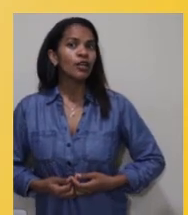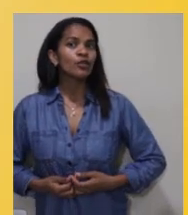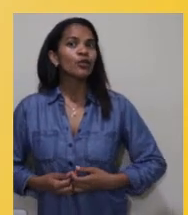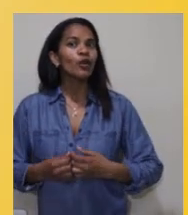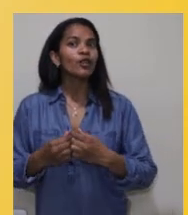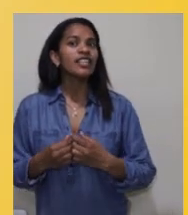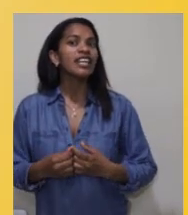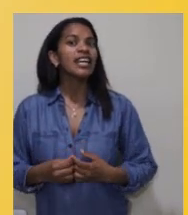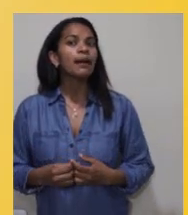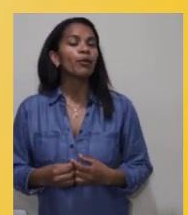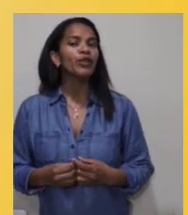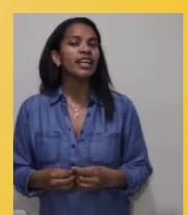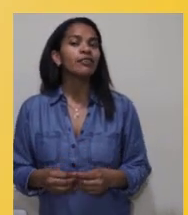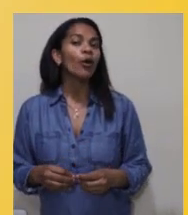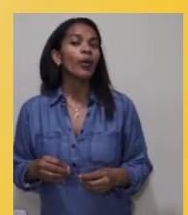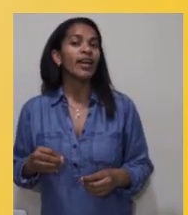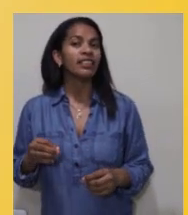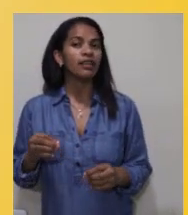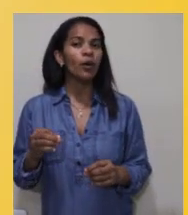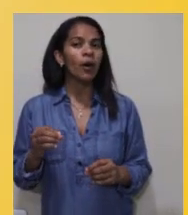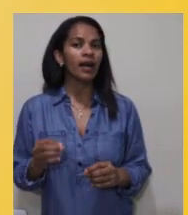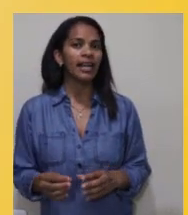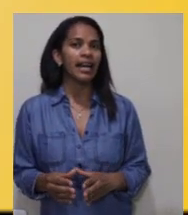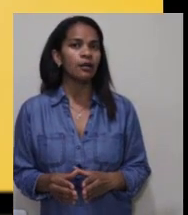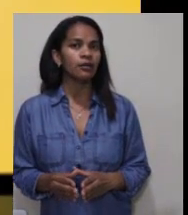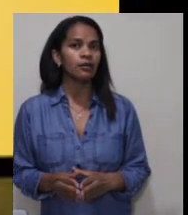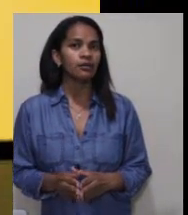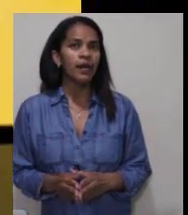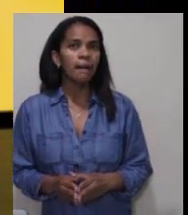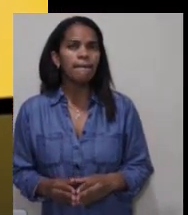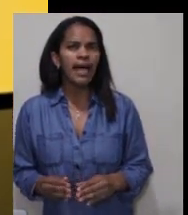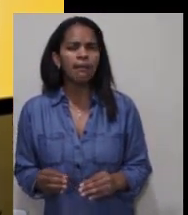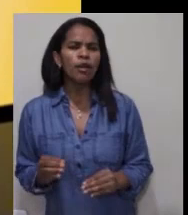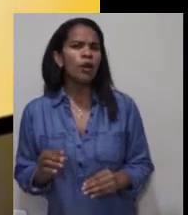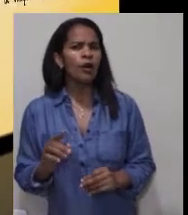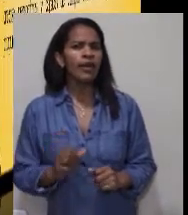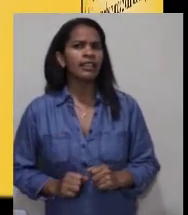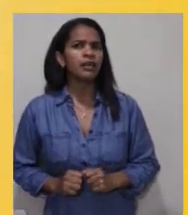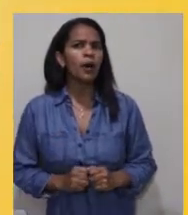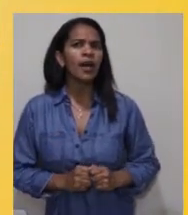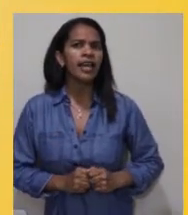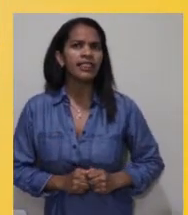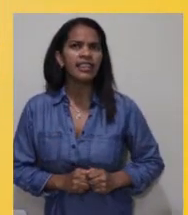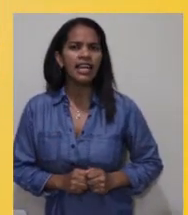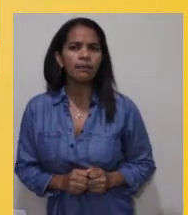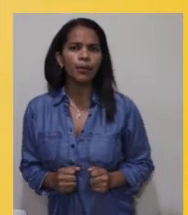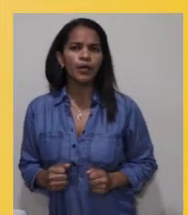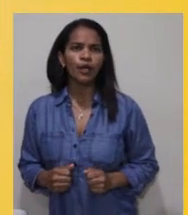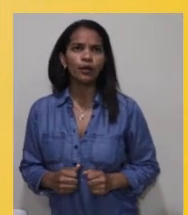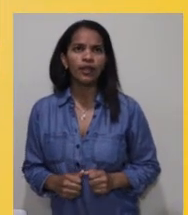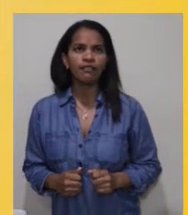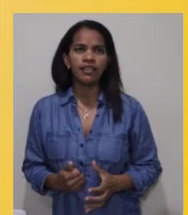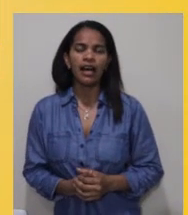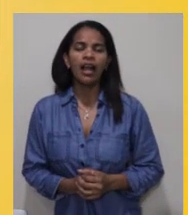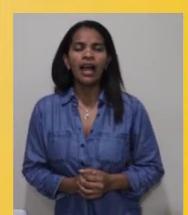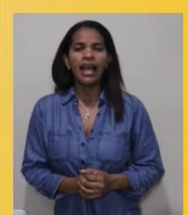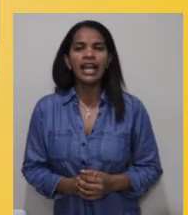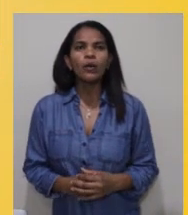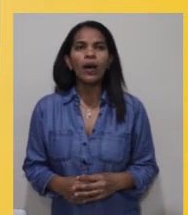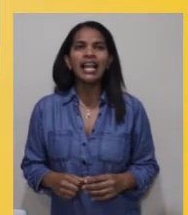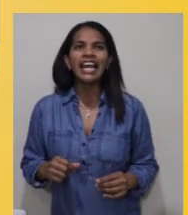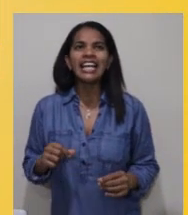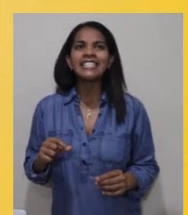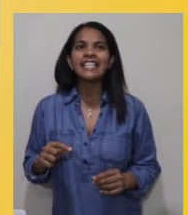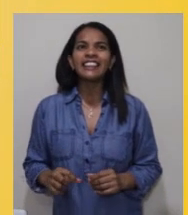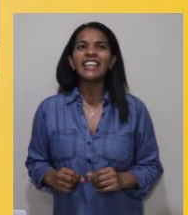pueden, solo tienen que poner objetivos claros. Veamos los objetivos que tiene el proyecto de vida,